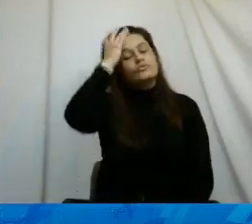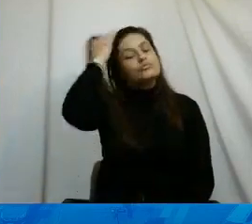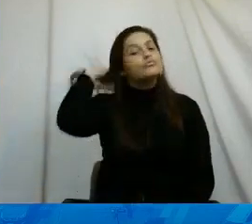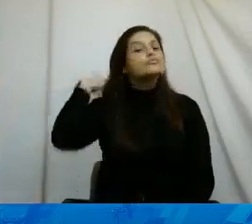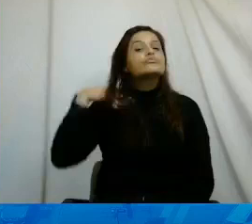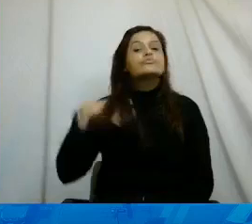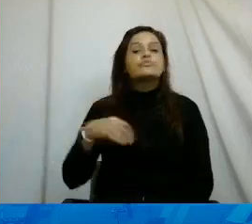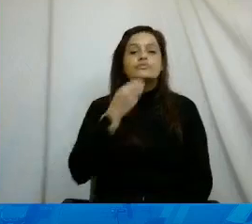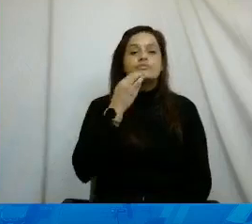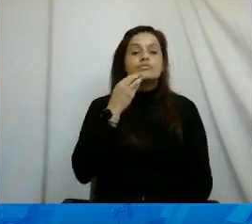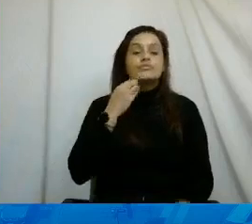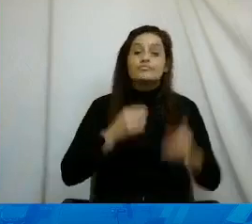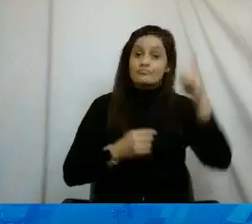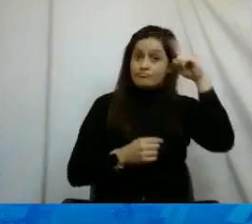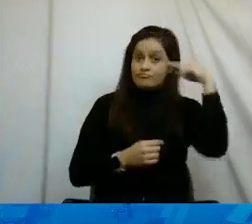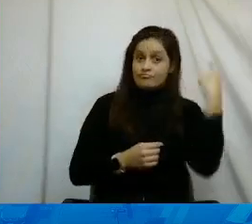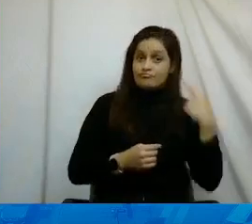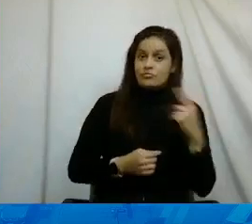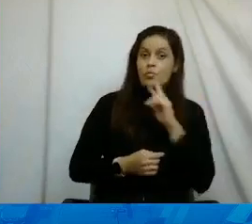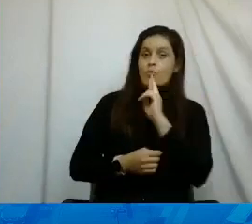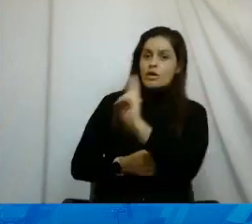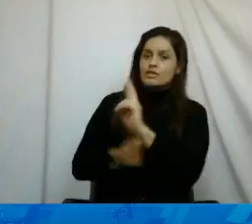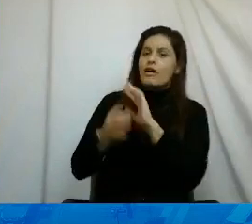Gracias, concejal.